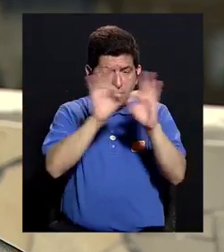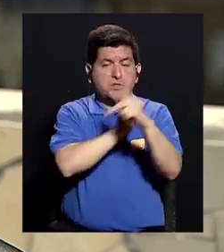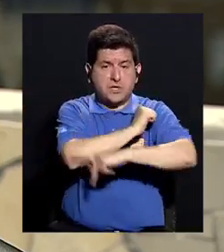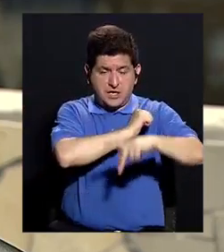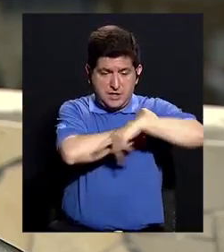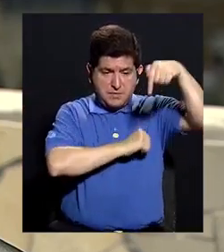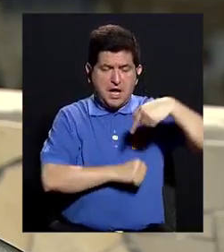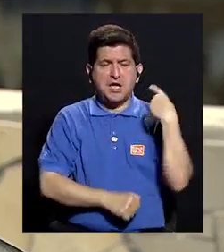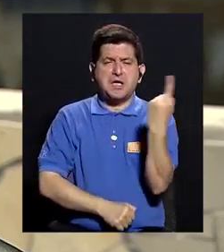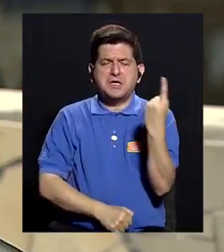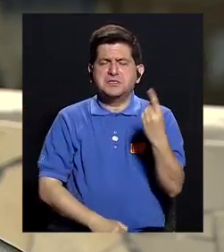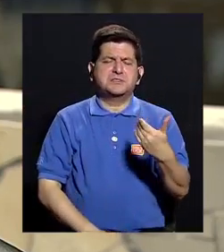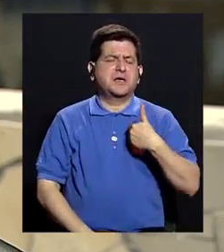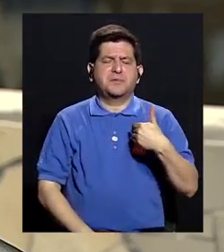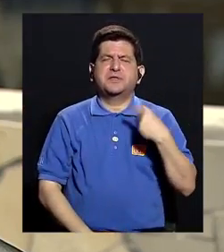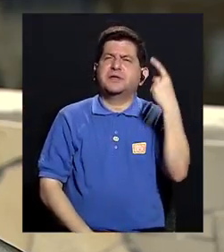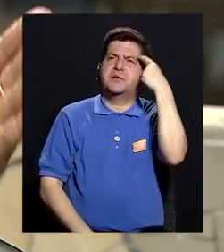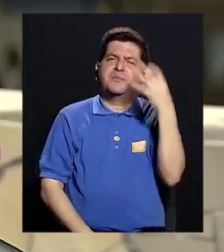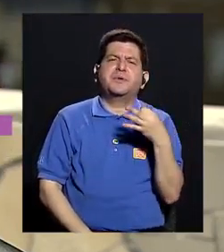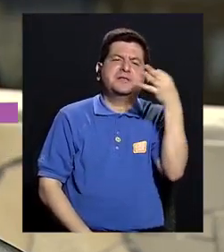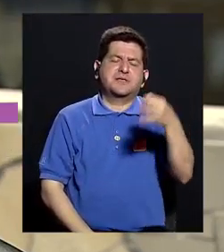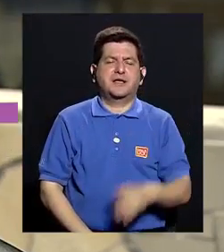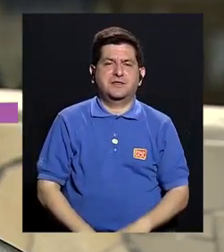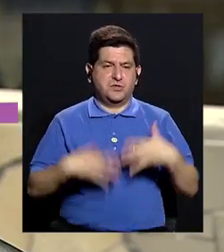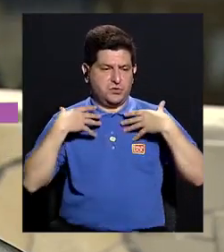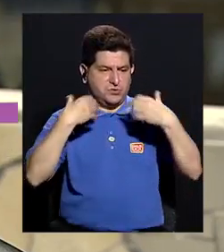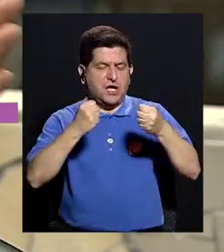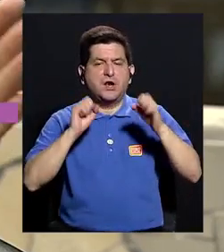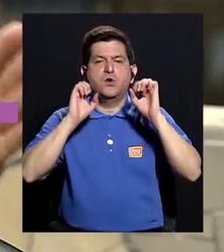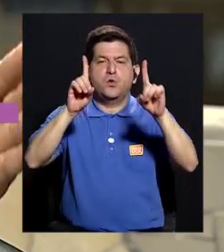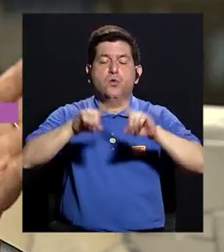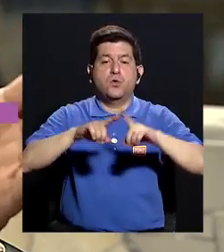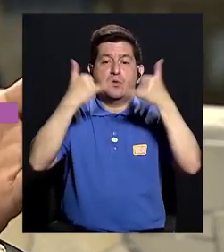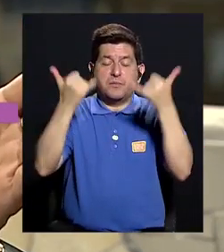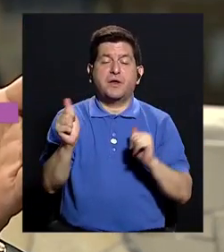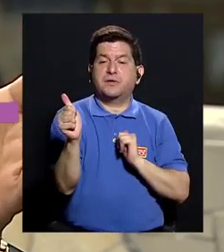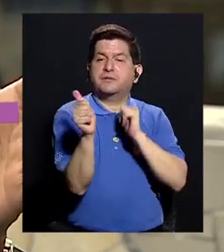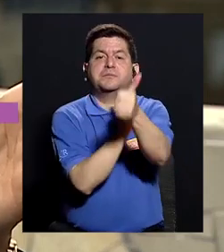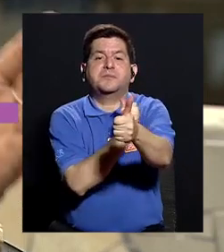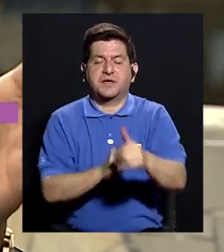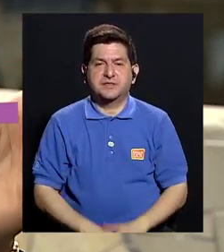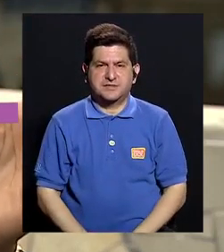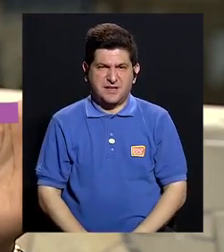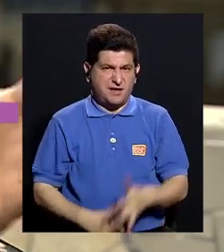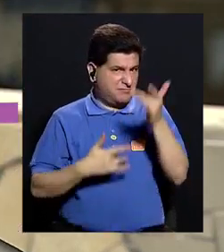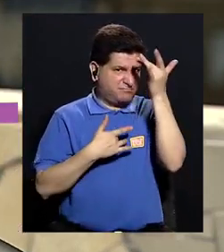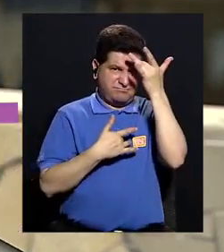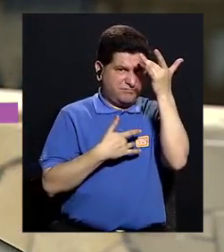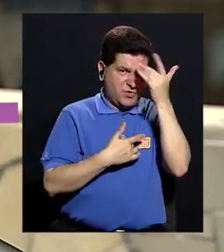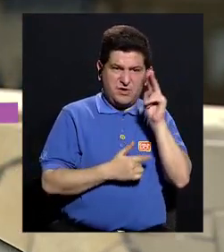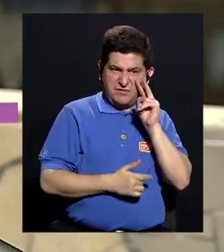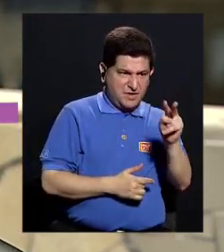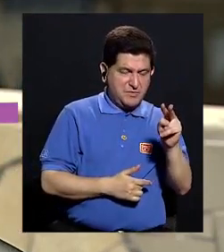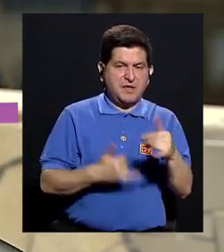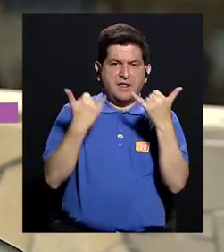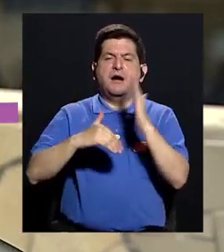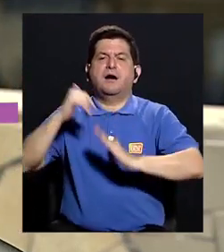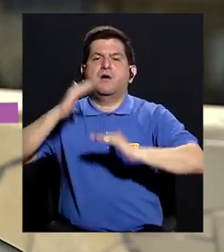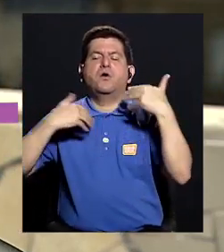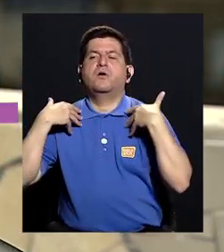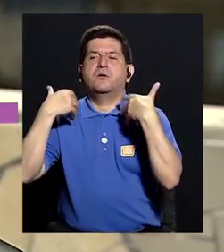país siempre visionariamente ha tenido salud educación pero ya tenemos que trascender de la enfermedad a la